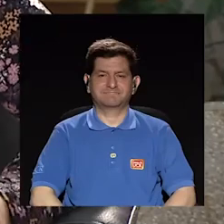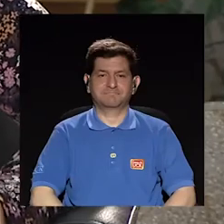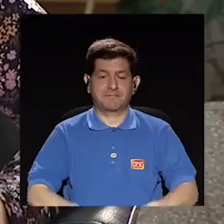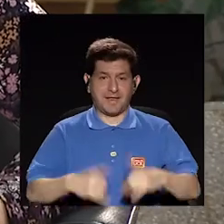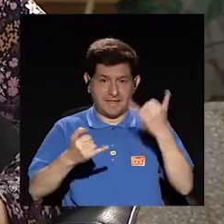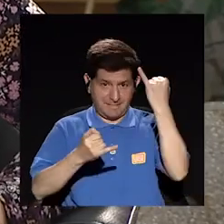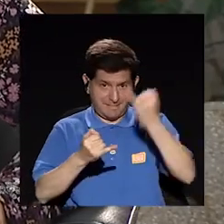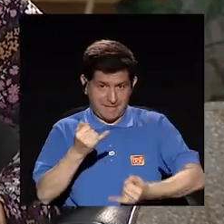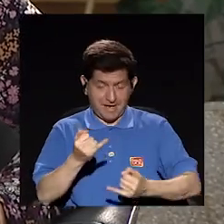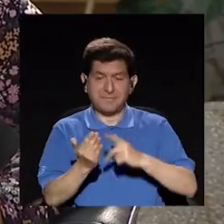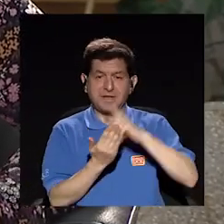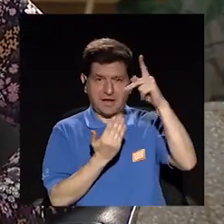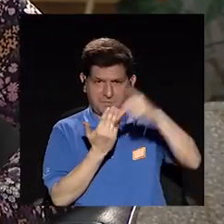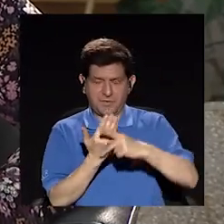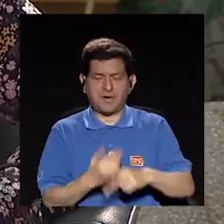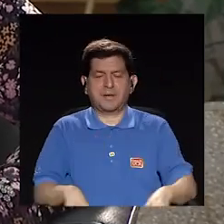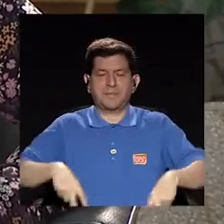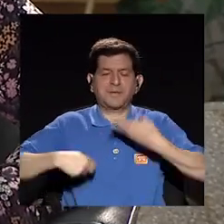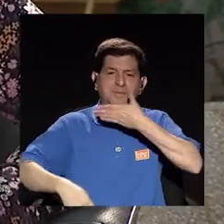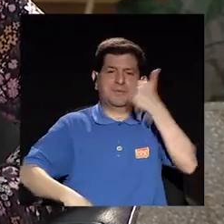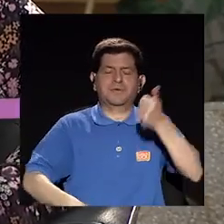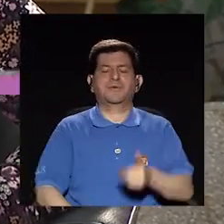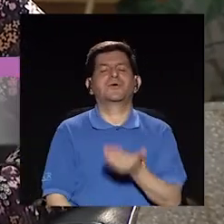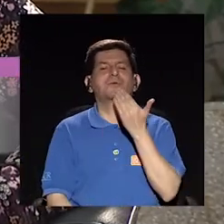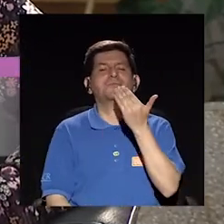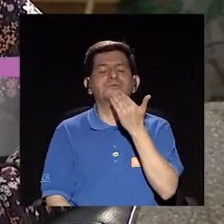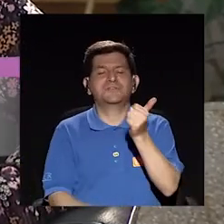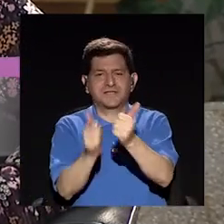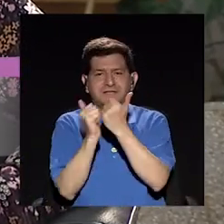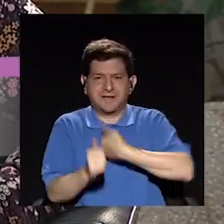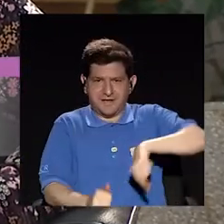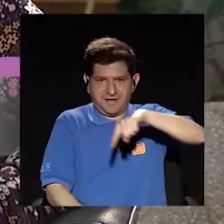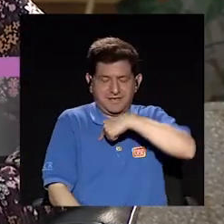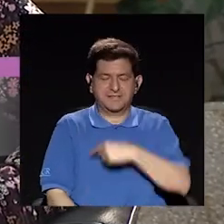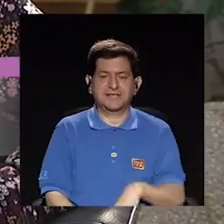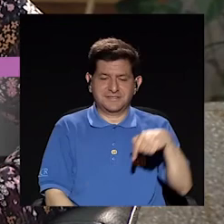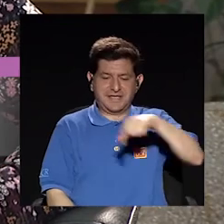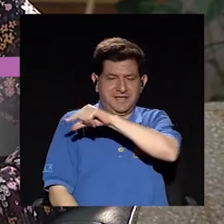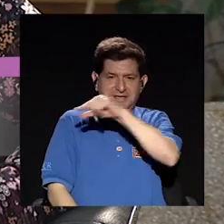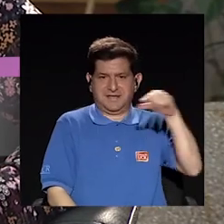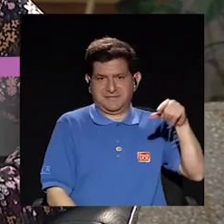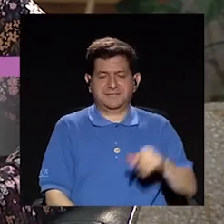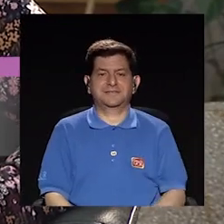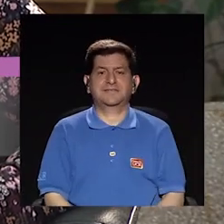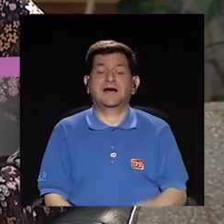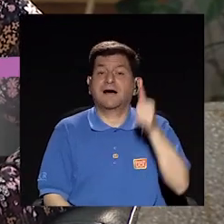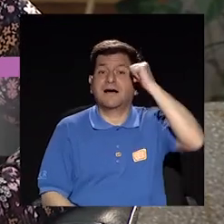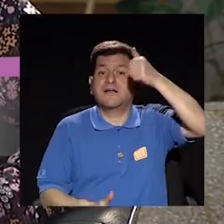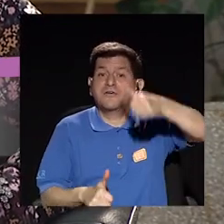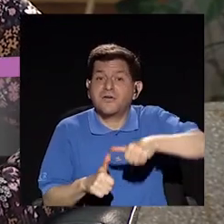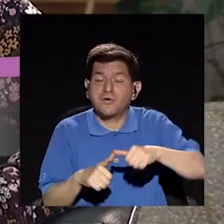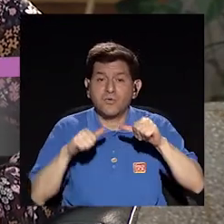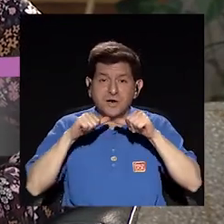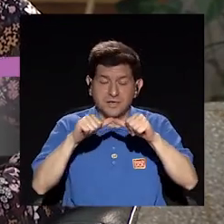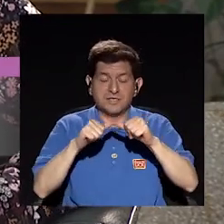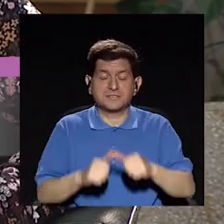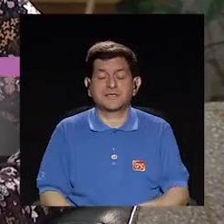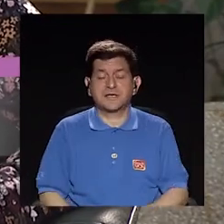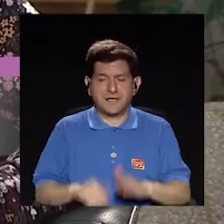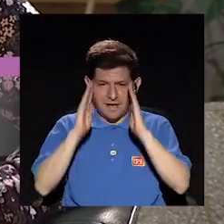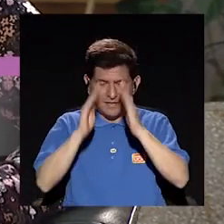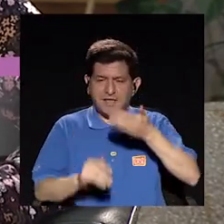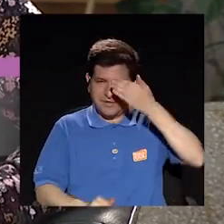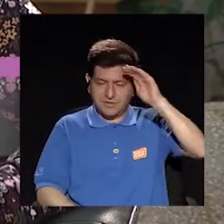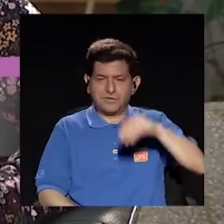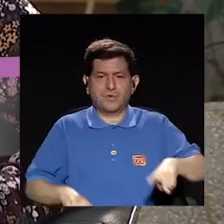Hemos llegado al final de nuestro programa Vivir Mejor. Muchas gracias por acompañarnos una semana más. Recuerde seguirnos en el